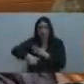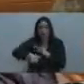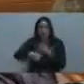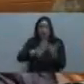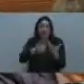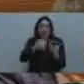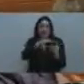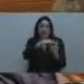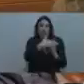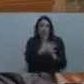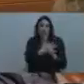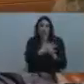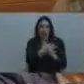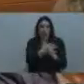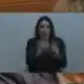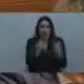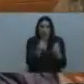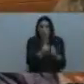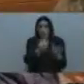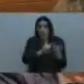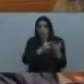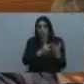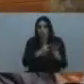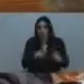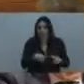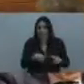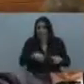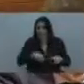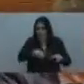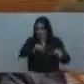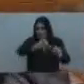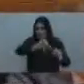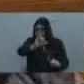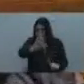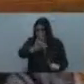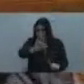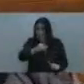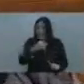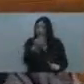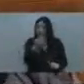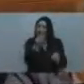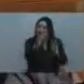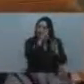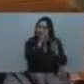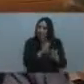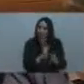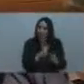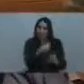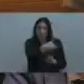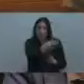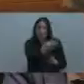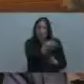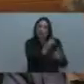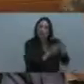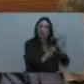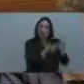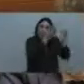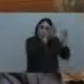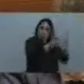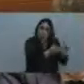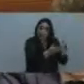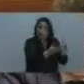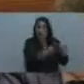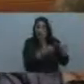acompañado al plan de vías de Gijón y, por otro lado, analizando lo que ustedes, y concretamente usted y el Gobierno socialista al que